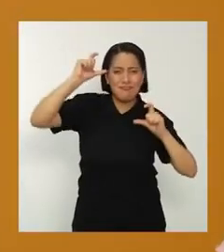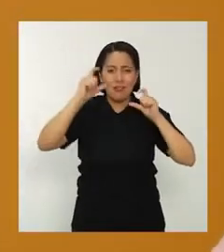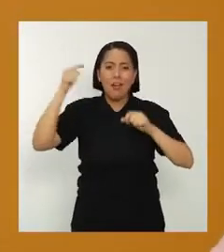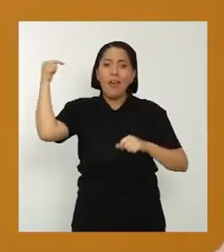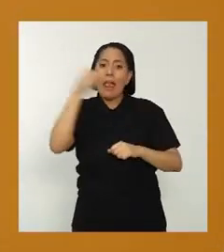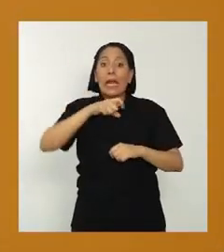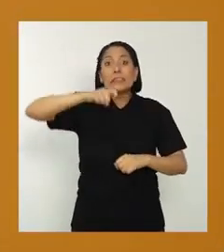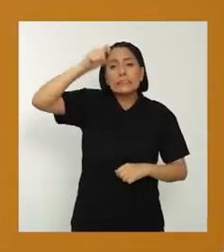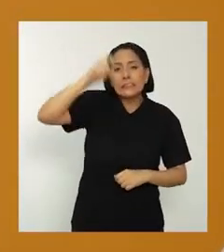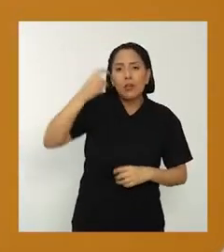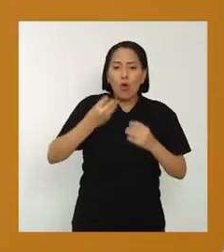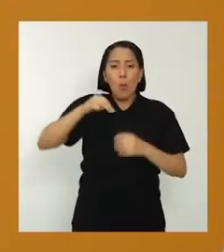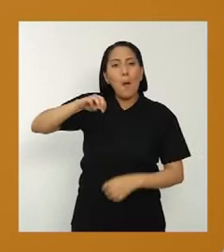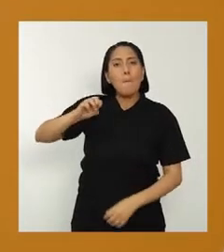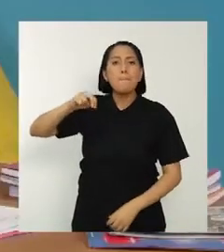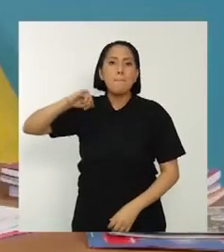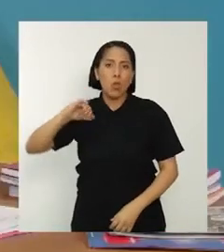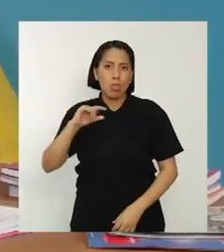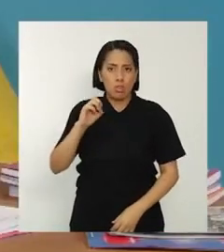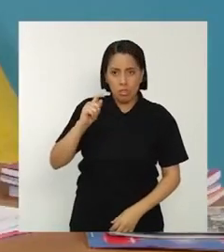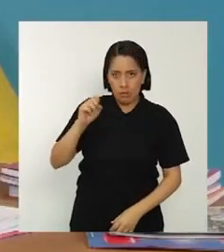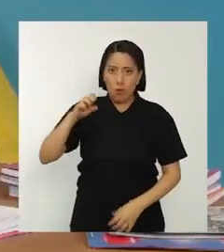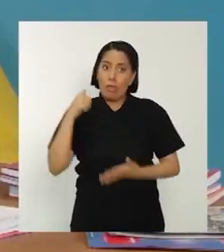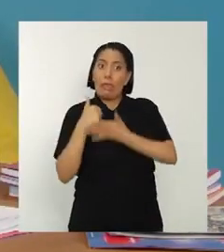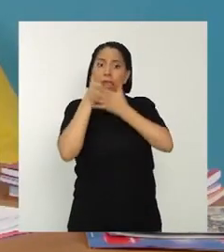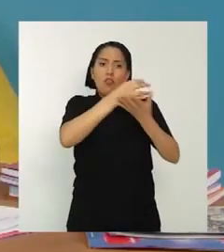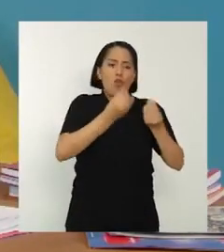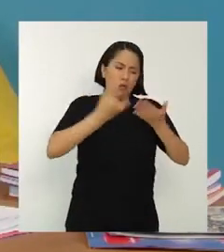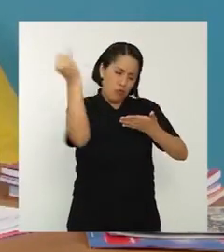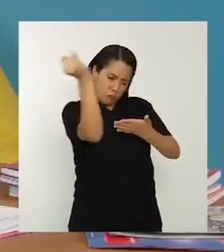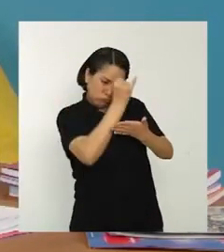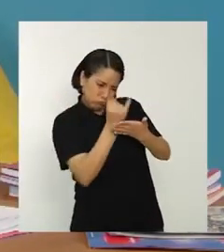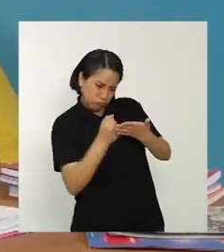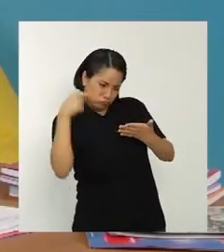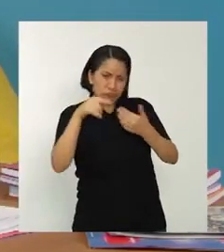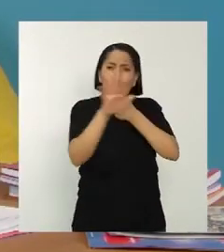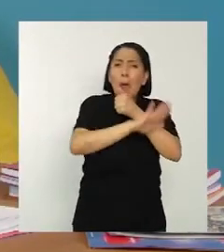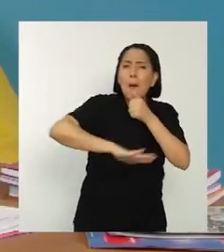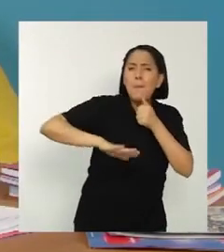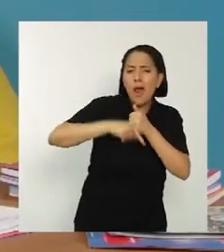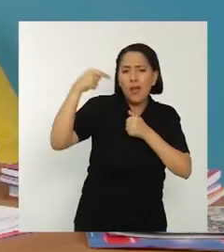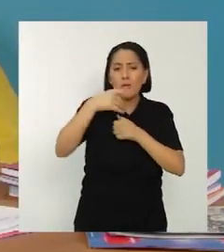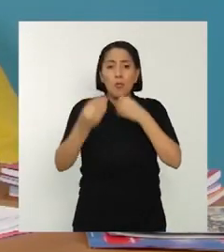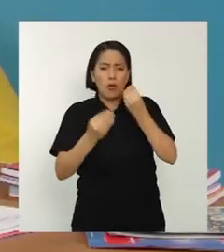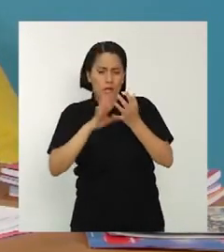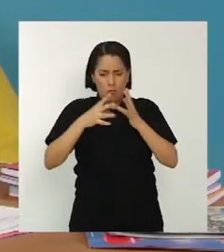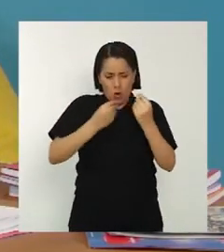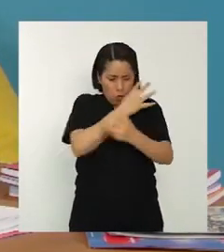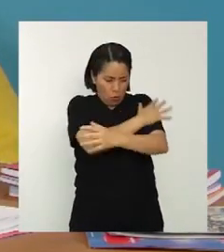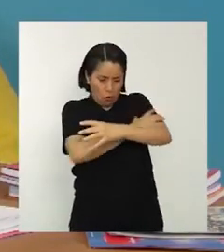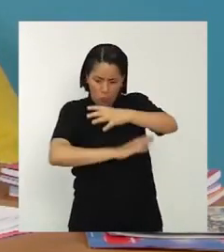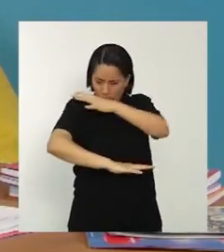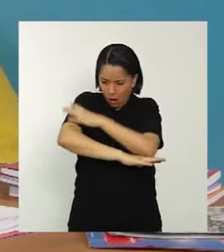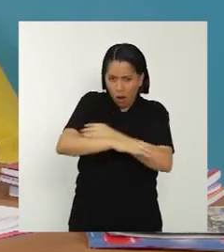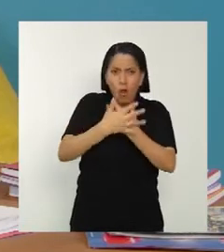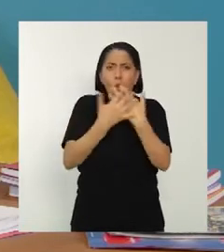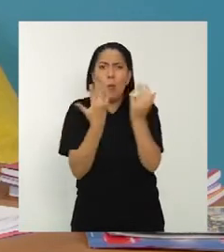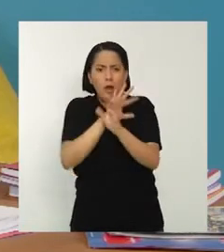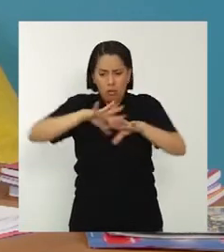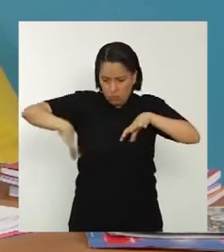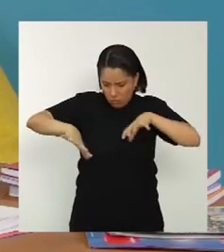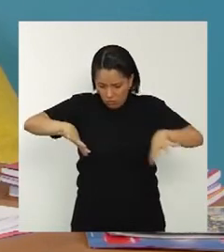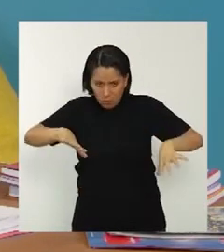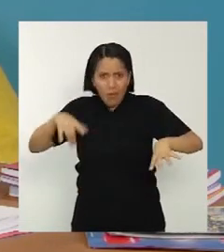Y debemos usar un monigote para plantear el movimiento al inicio, teniendo en cuenta que mientras más separadas estén las manos y los